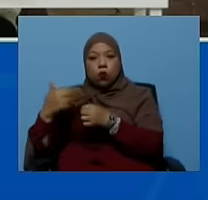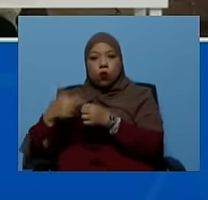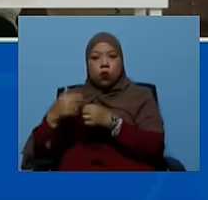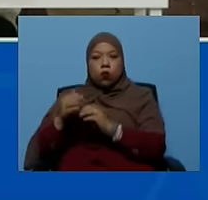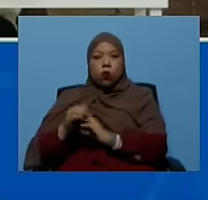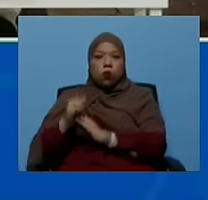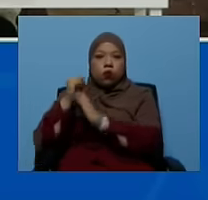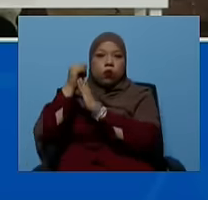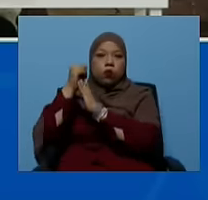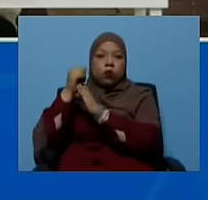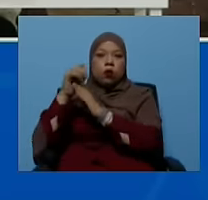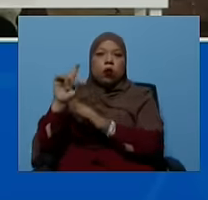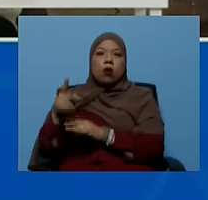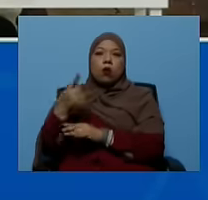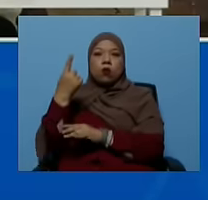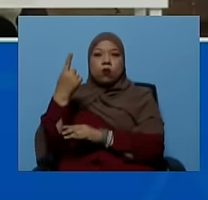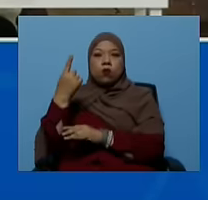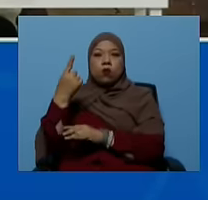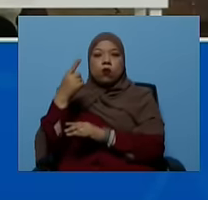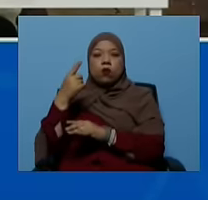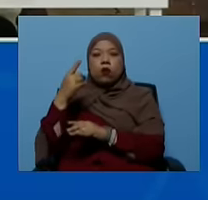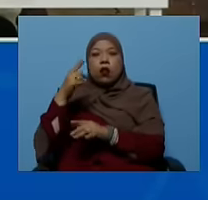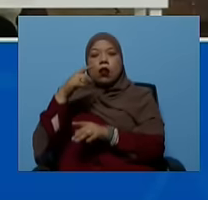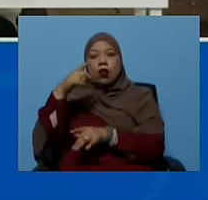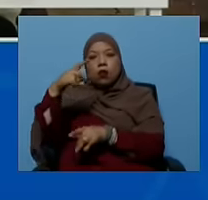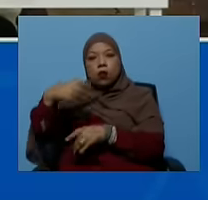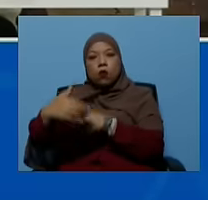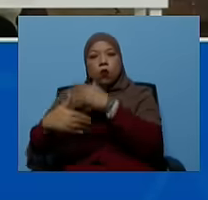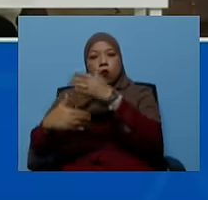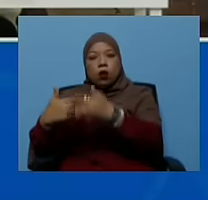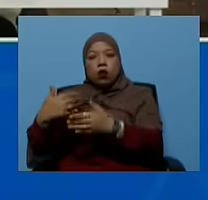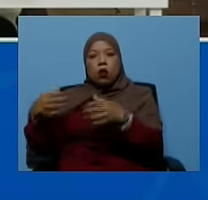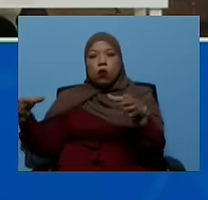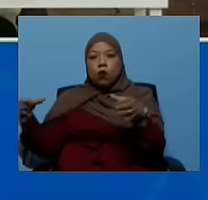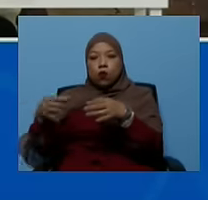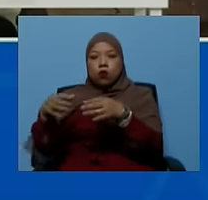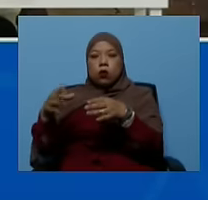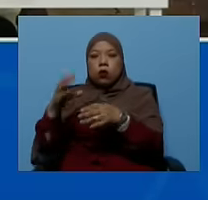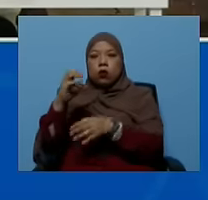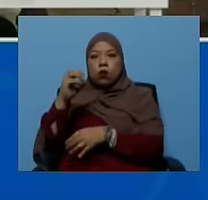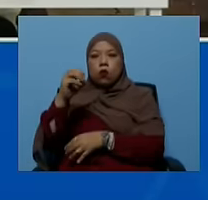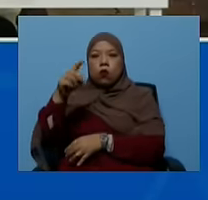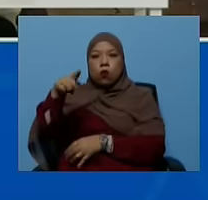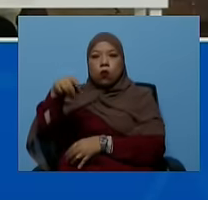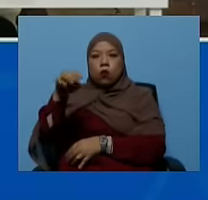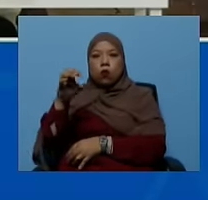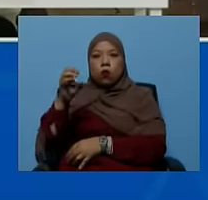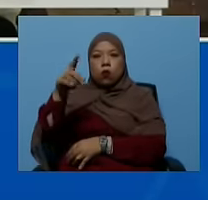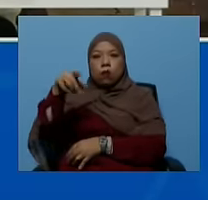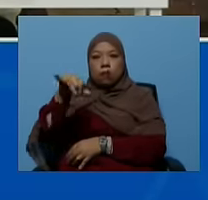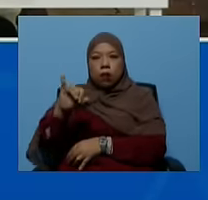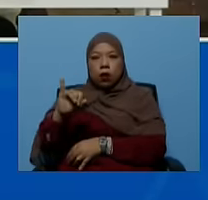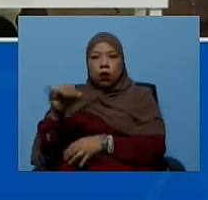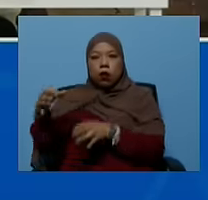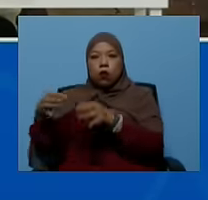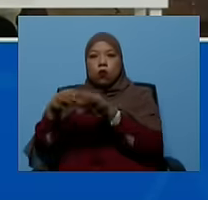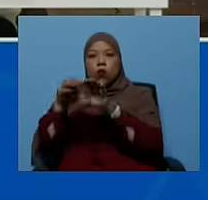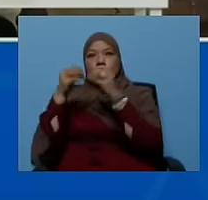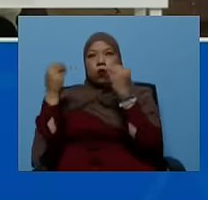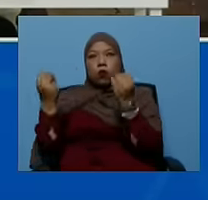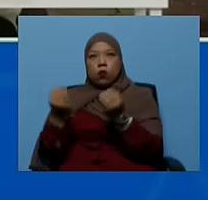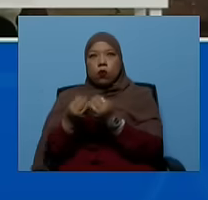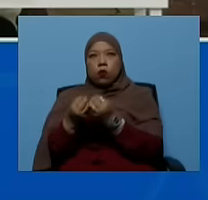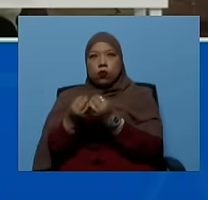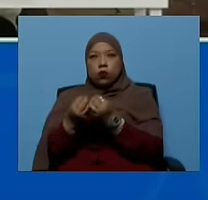encabezando los primeras las primeras tentativas para conformar la OPEP no sabían